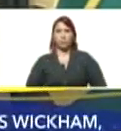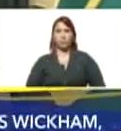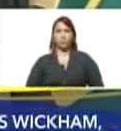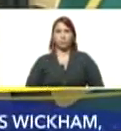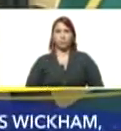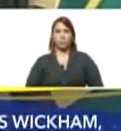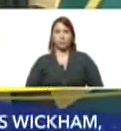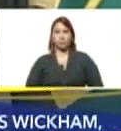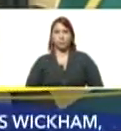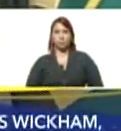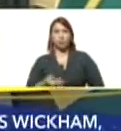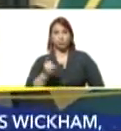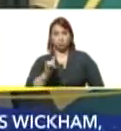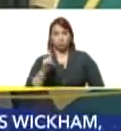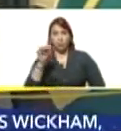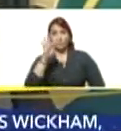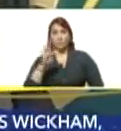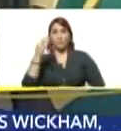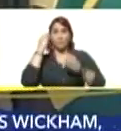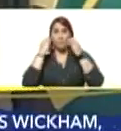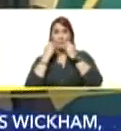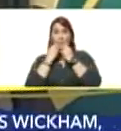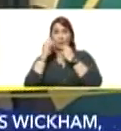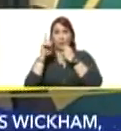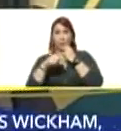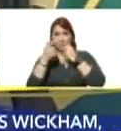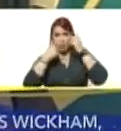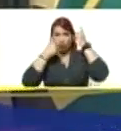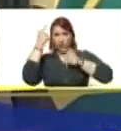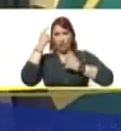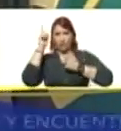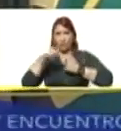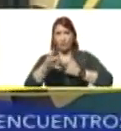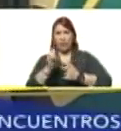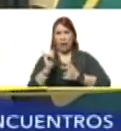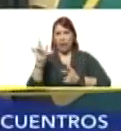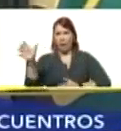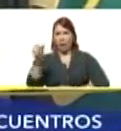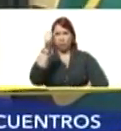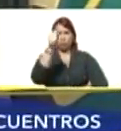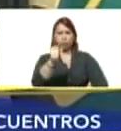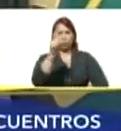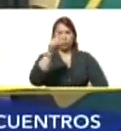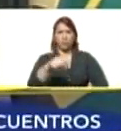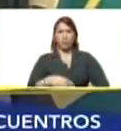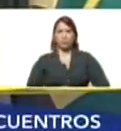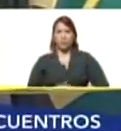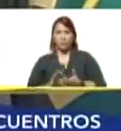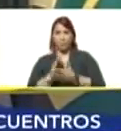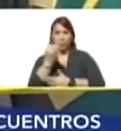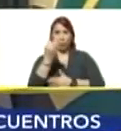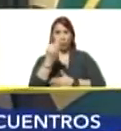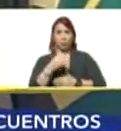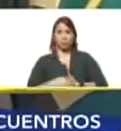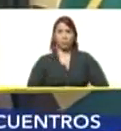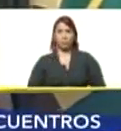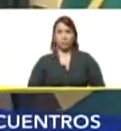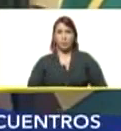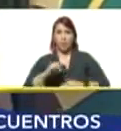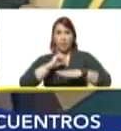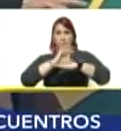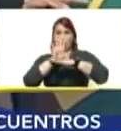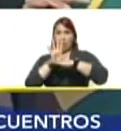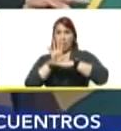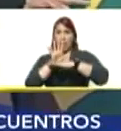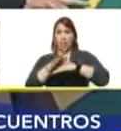ahí estaba Fidel y Chávez y estaba Ralph. Cuando se fundó la Alianza Bolivariana